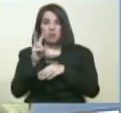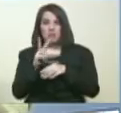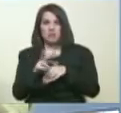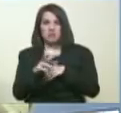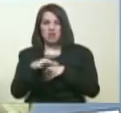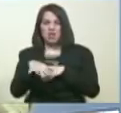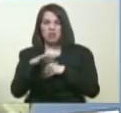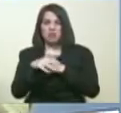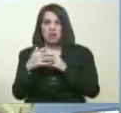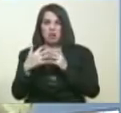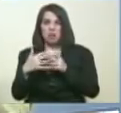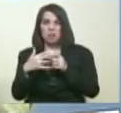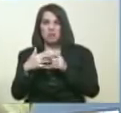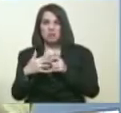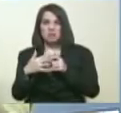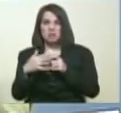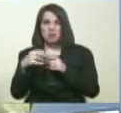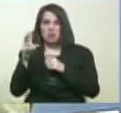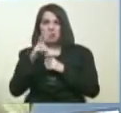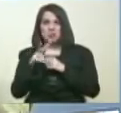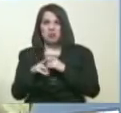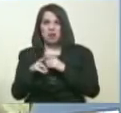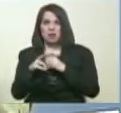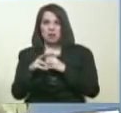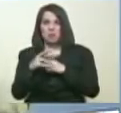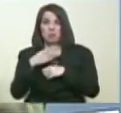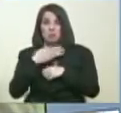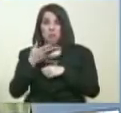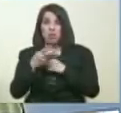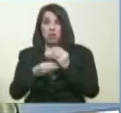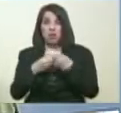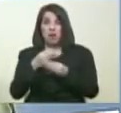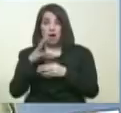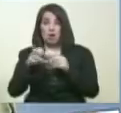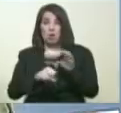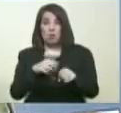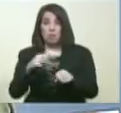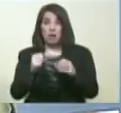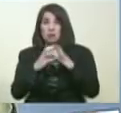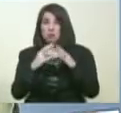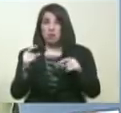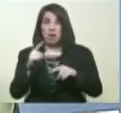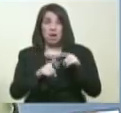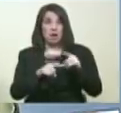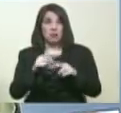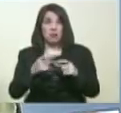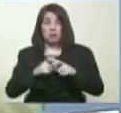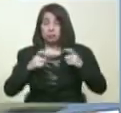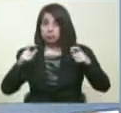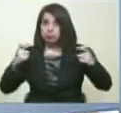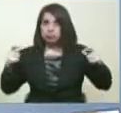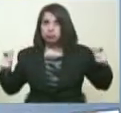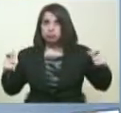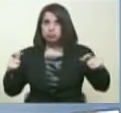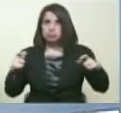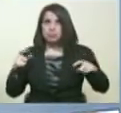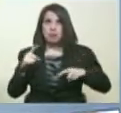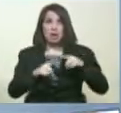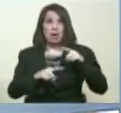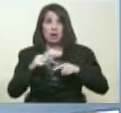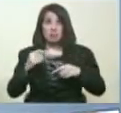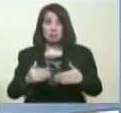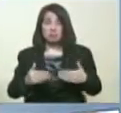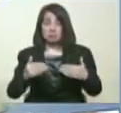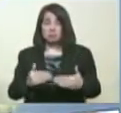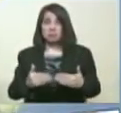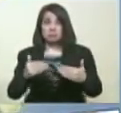venezolanos? Porque queremos comprar todo lo que se pueda comprar en Venezuela, elevar las exportaciones de Venezuela para que Venezuela siga avanzando